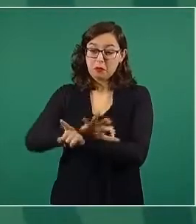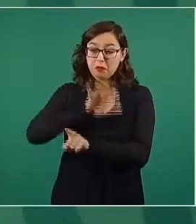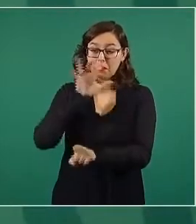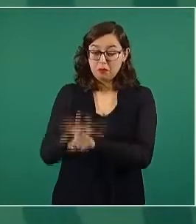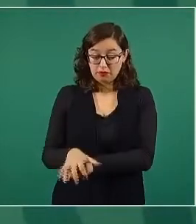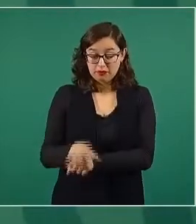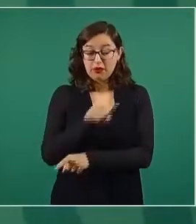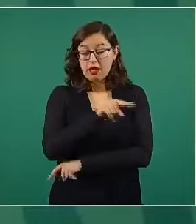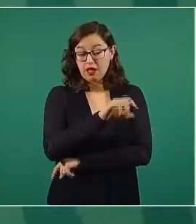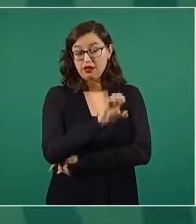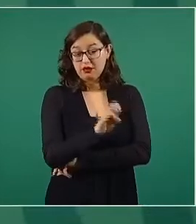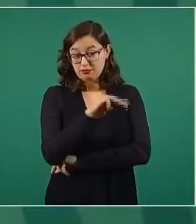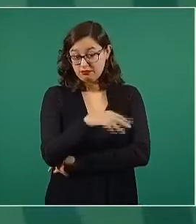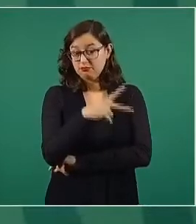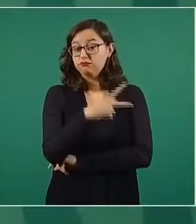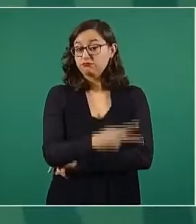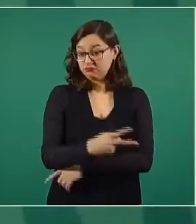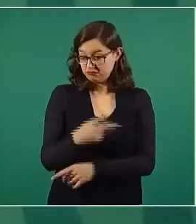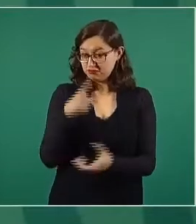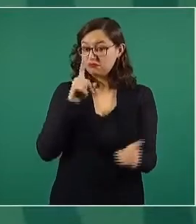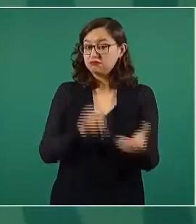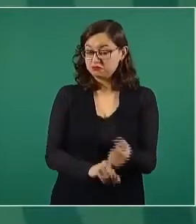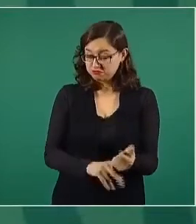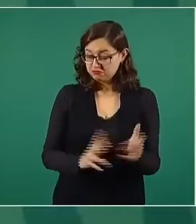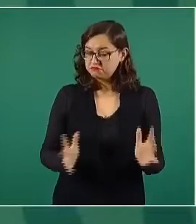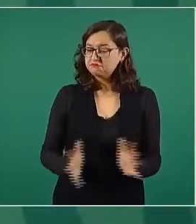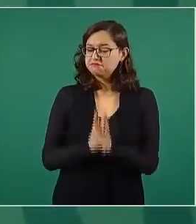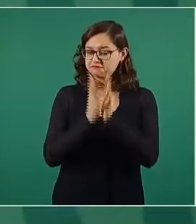y en otros casos